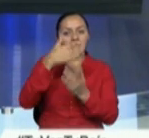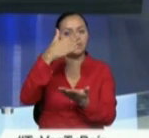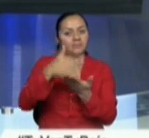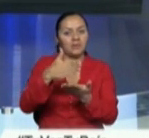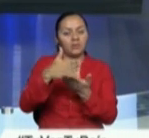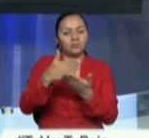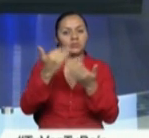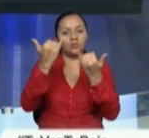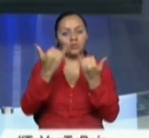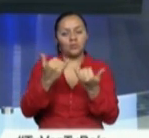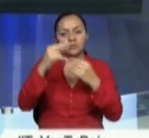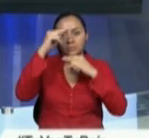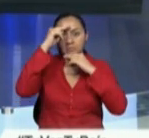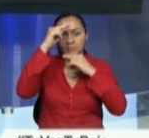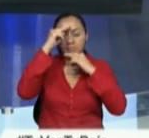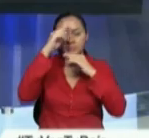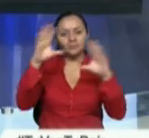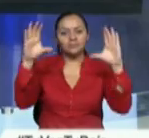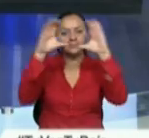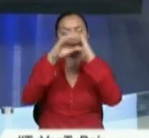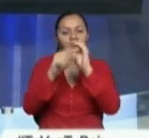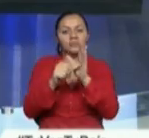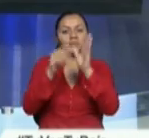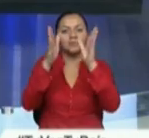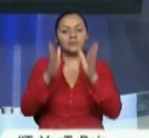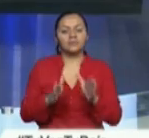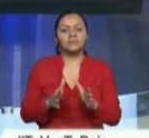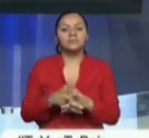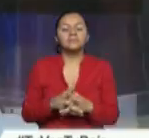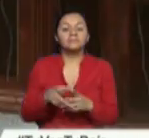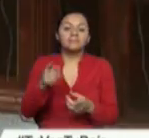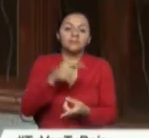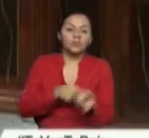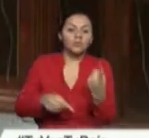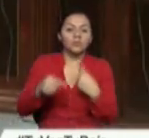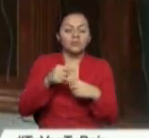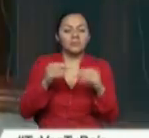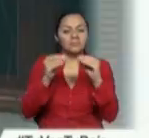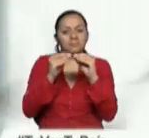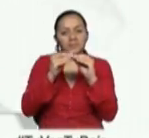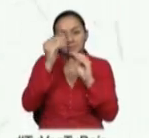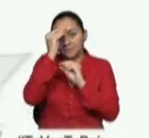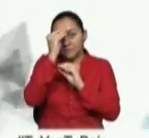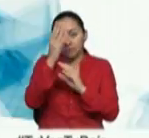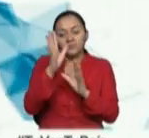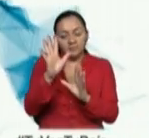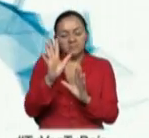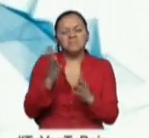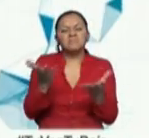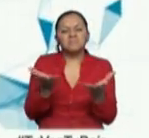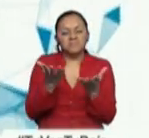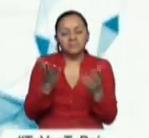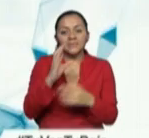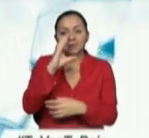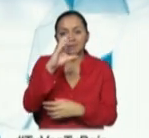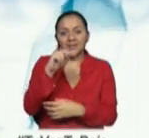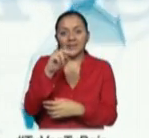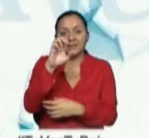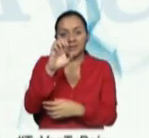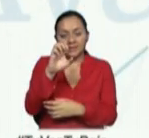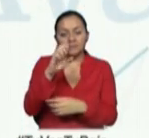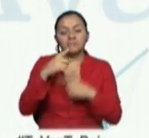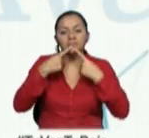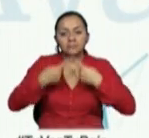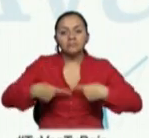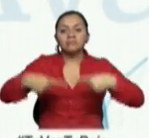este su emisión la emisión estelar de su noticiero ciudadano pero al volver tendremos más información les contaremos el cne abre la